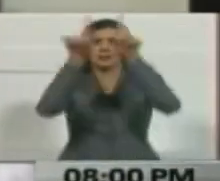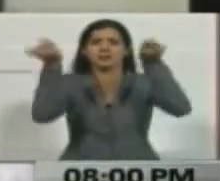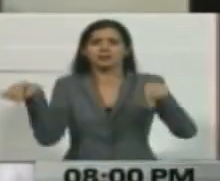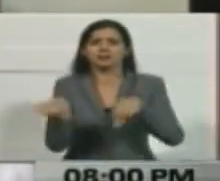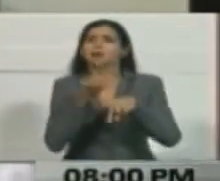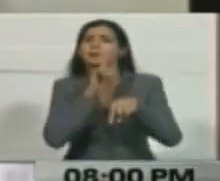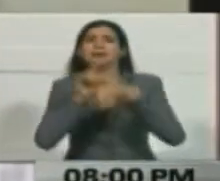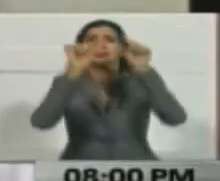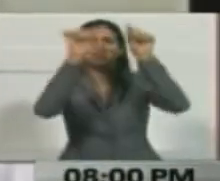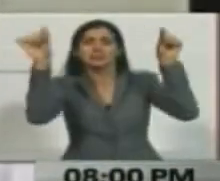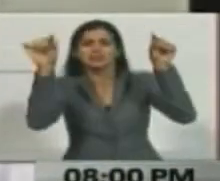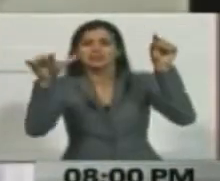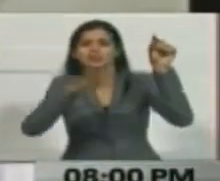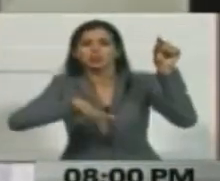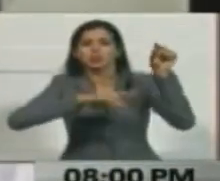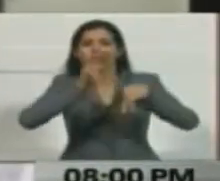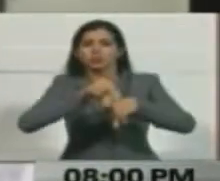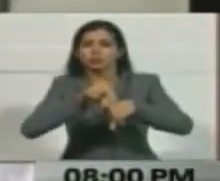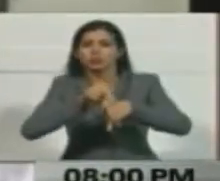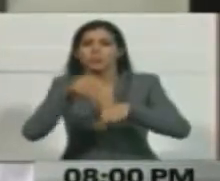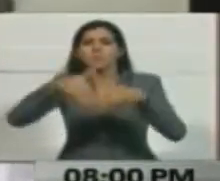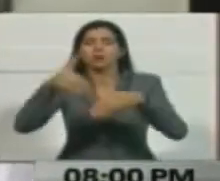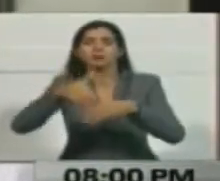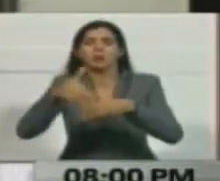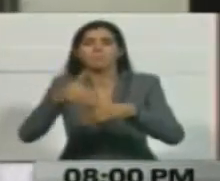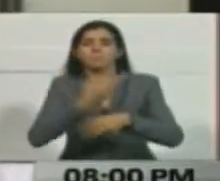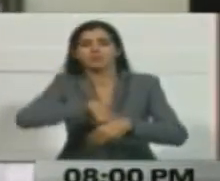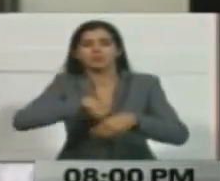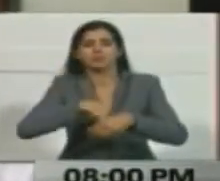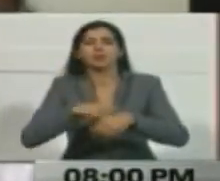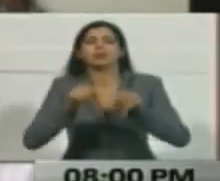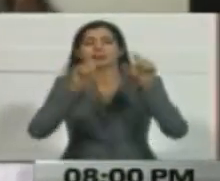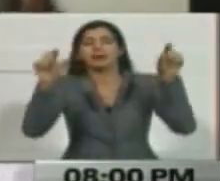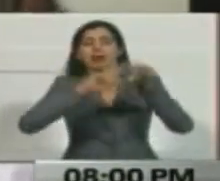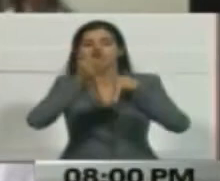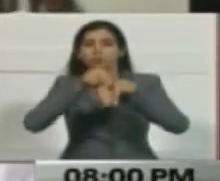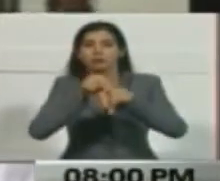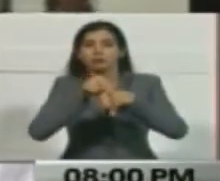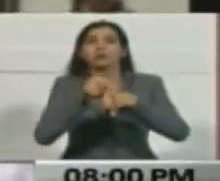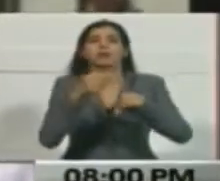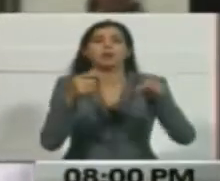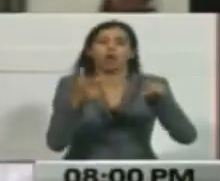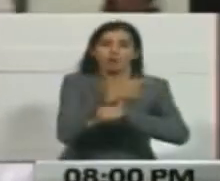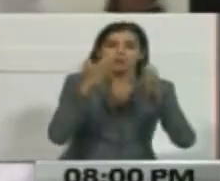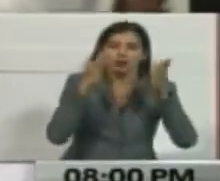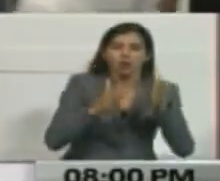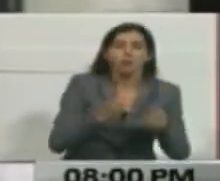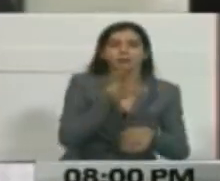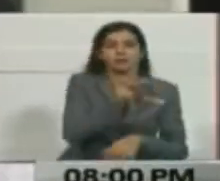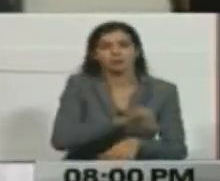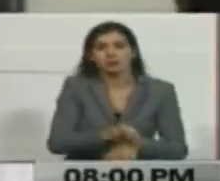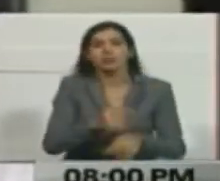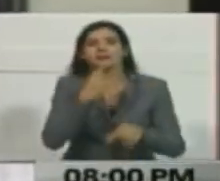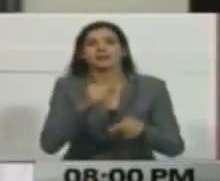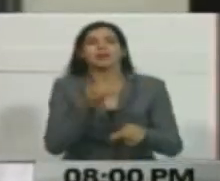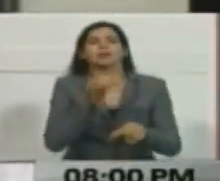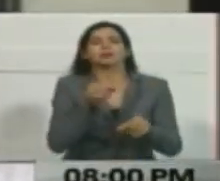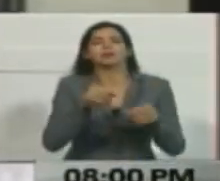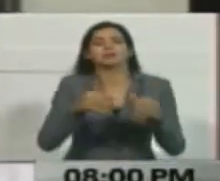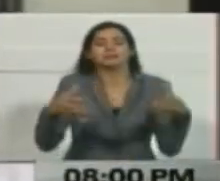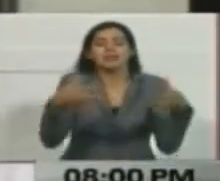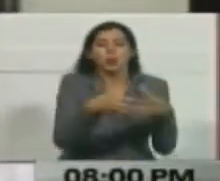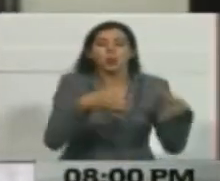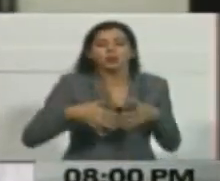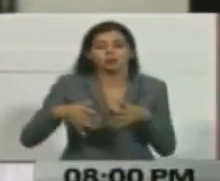nacional. Cuando usted vota por el presidente, circuito nacional. Cuando vota por un gobernador, un circuito estatal o regional. Y cuando vota por un alcalde, es